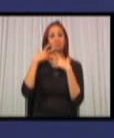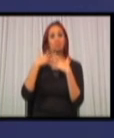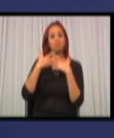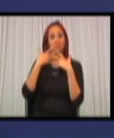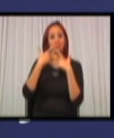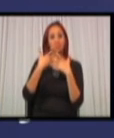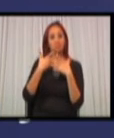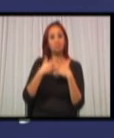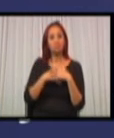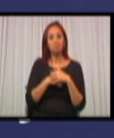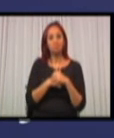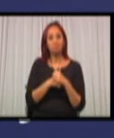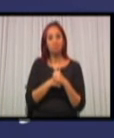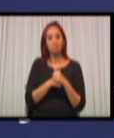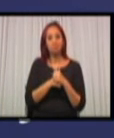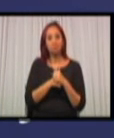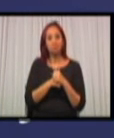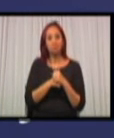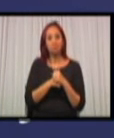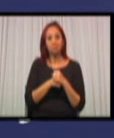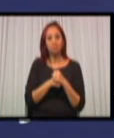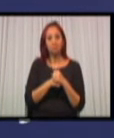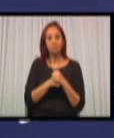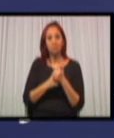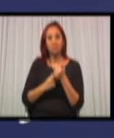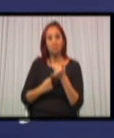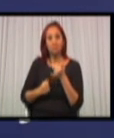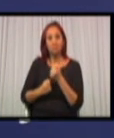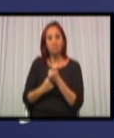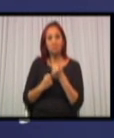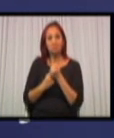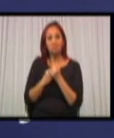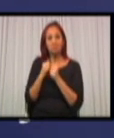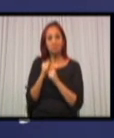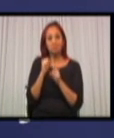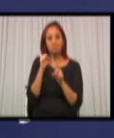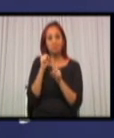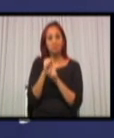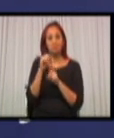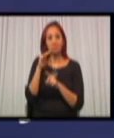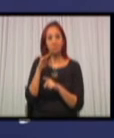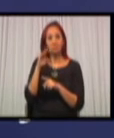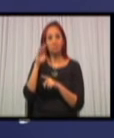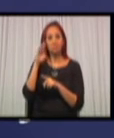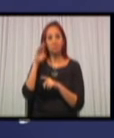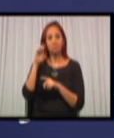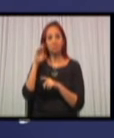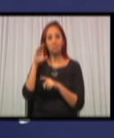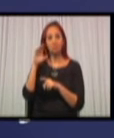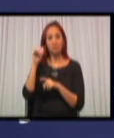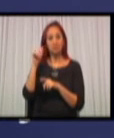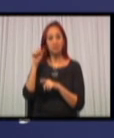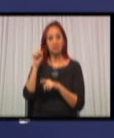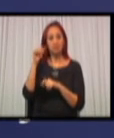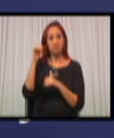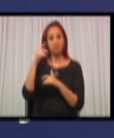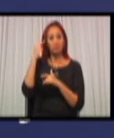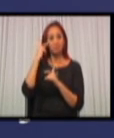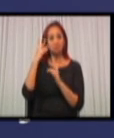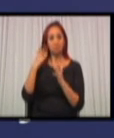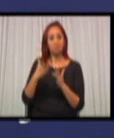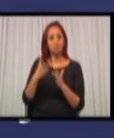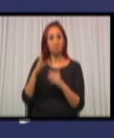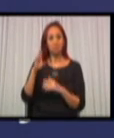les refuerza ahí la cuestión de becas, despolitizar las becas. Están politizadas